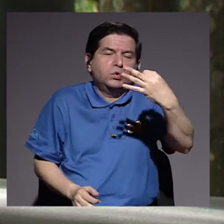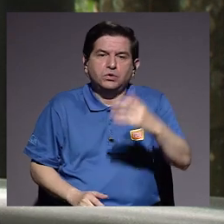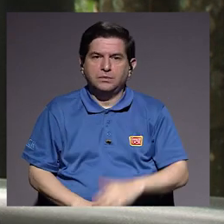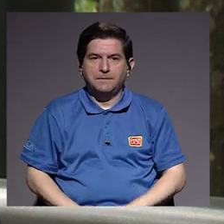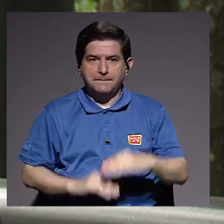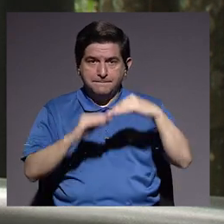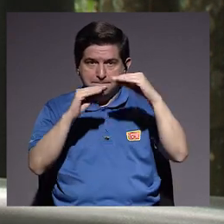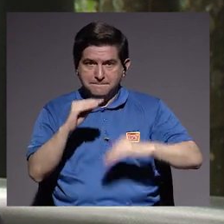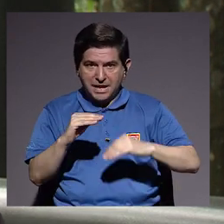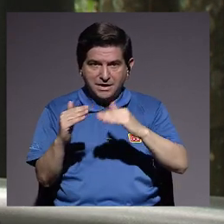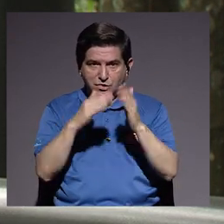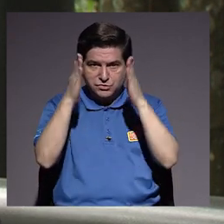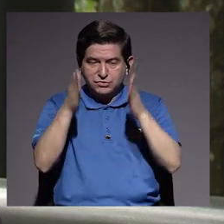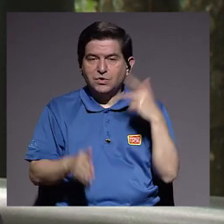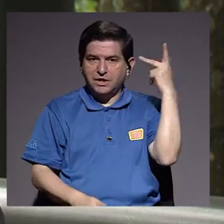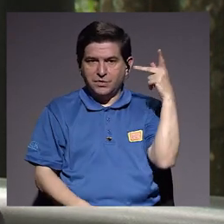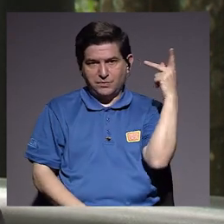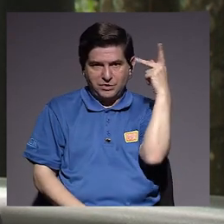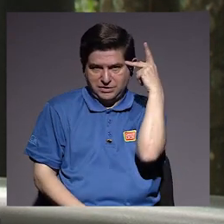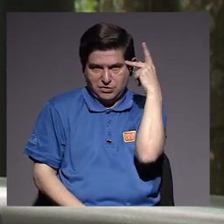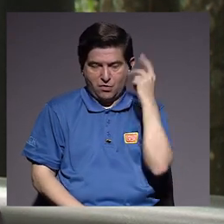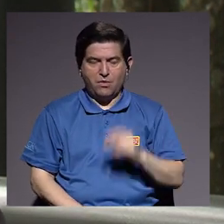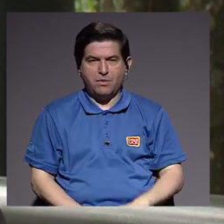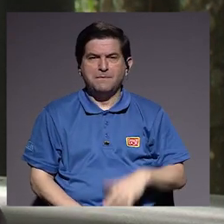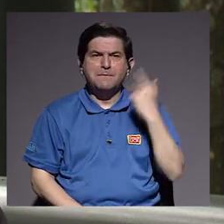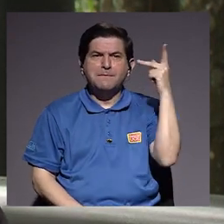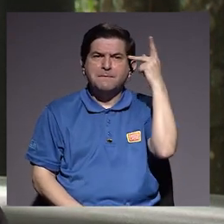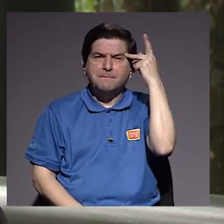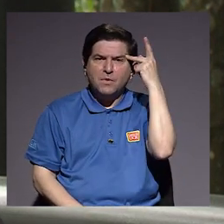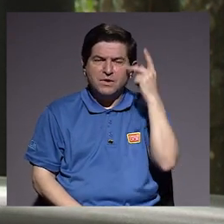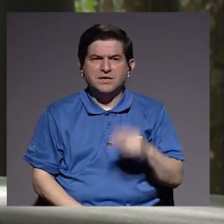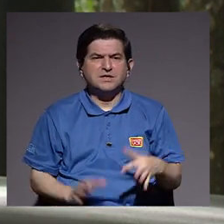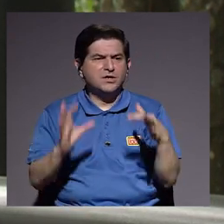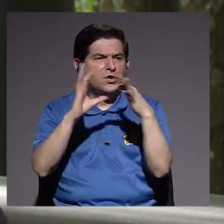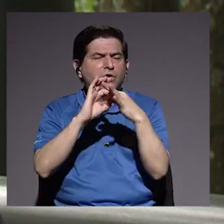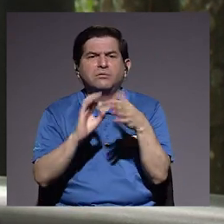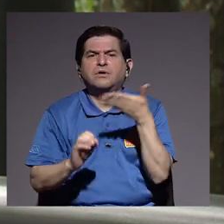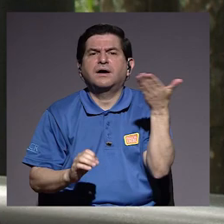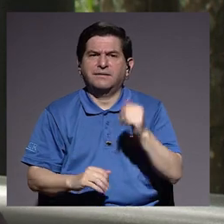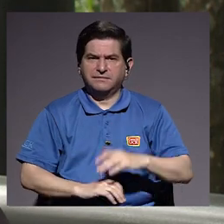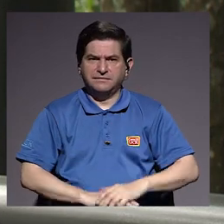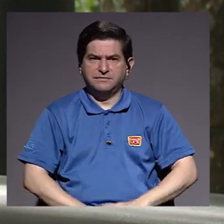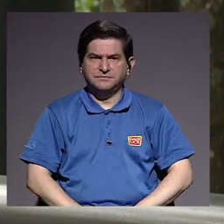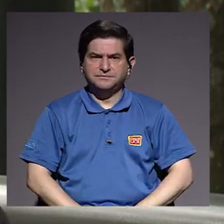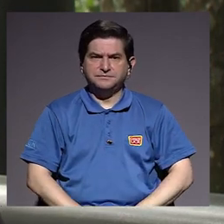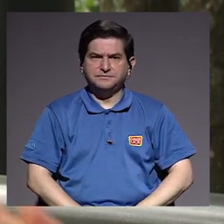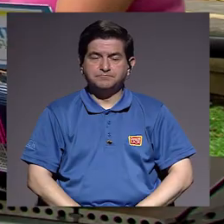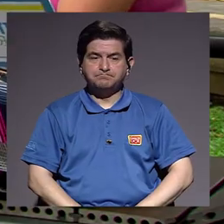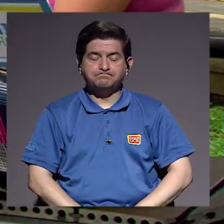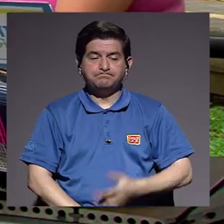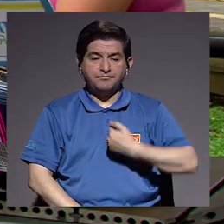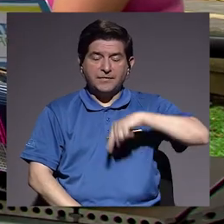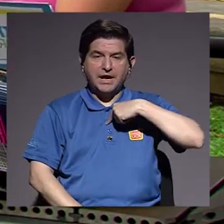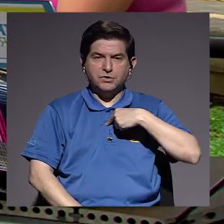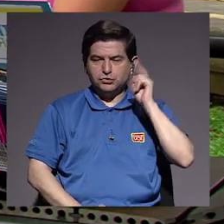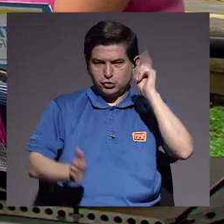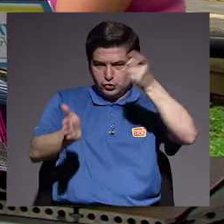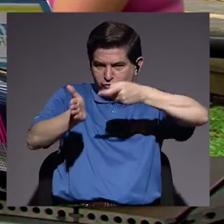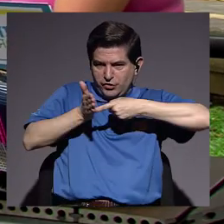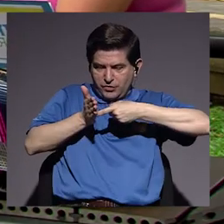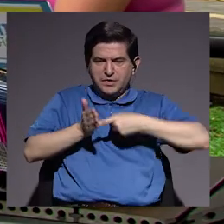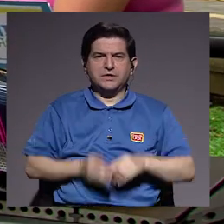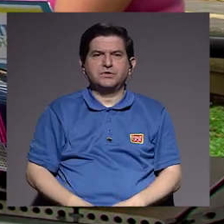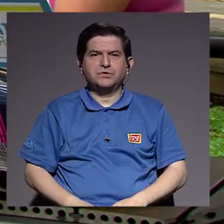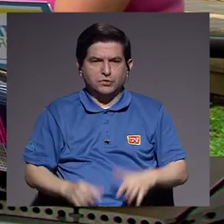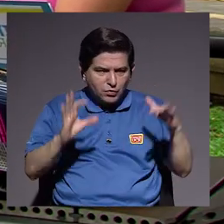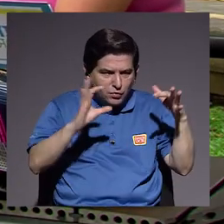¿no? Y la política y lo político tiene que ver justamente con reconocernos, vincularnos, organizarnos y defender justamente